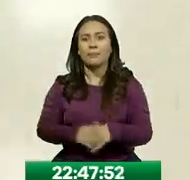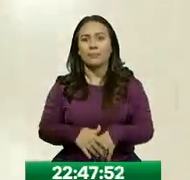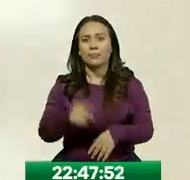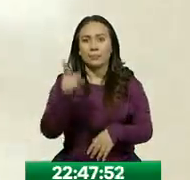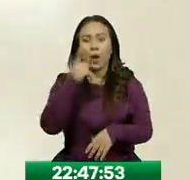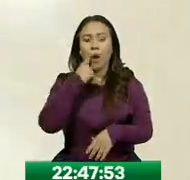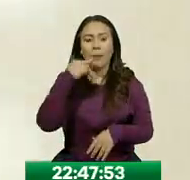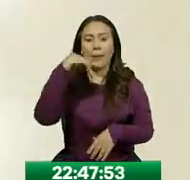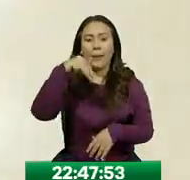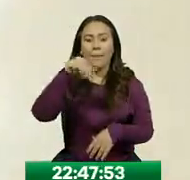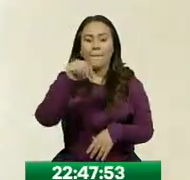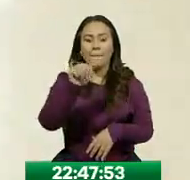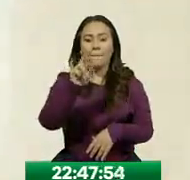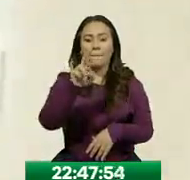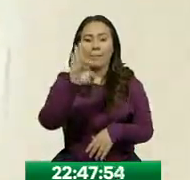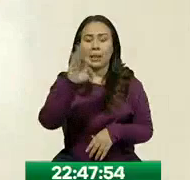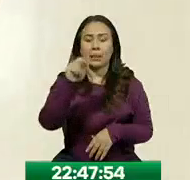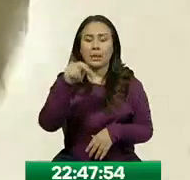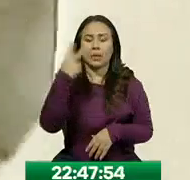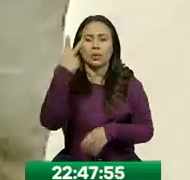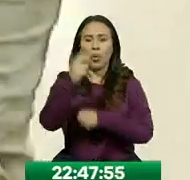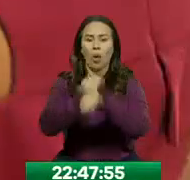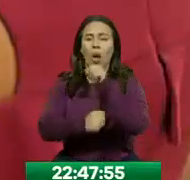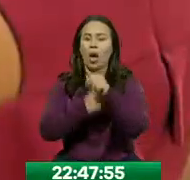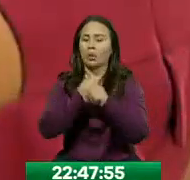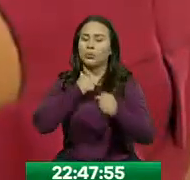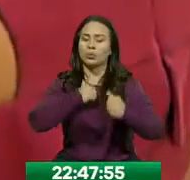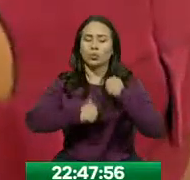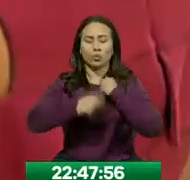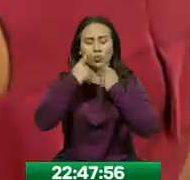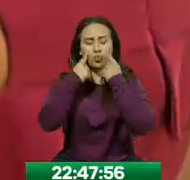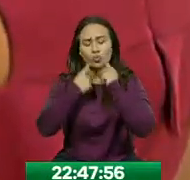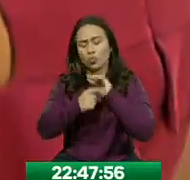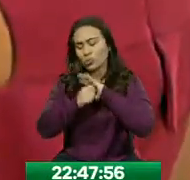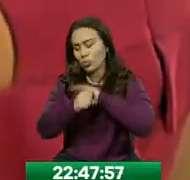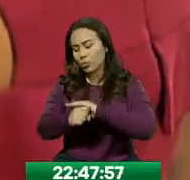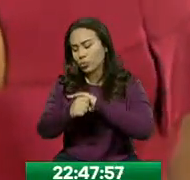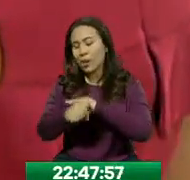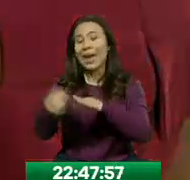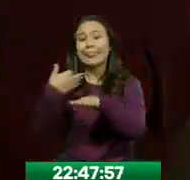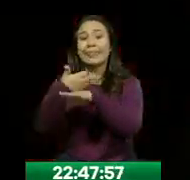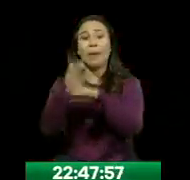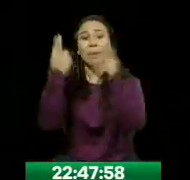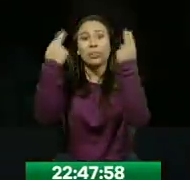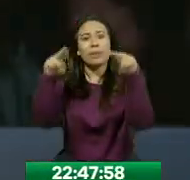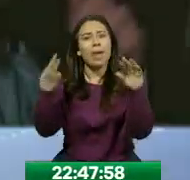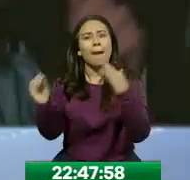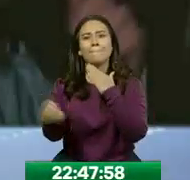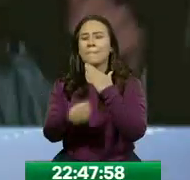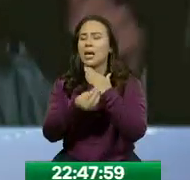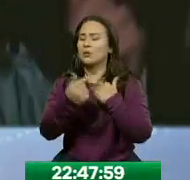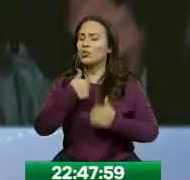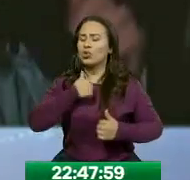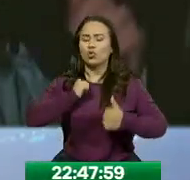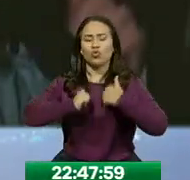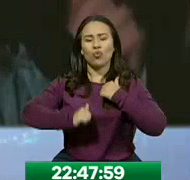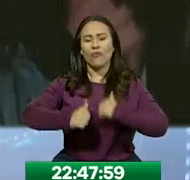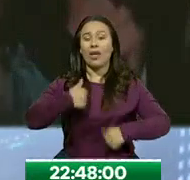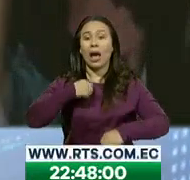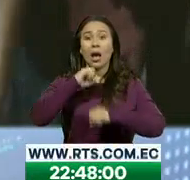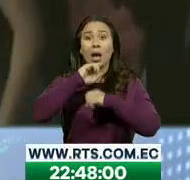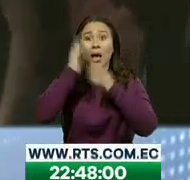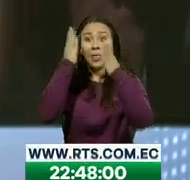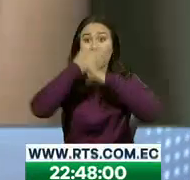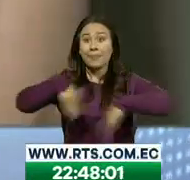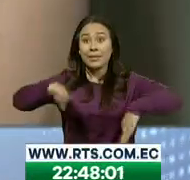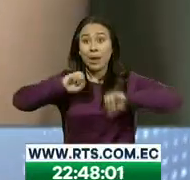relata que durante más de 2 años sufrió depresión, que se intensificaba en épocas navideñas. Navidad, Año Nuevo para mí era